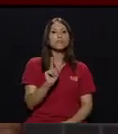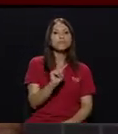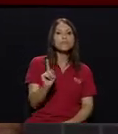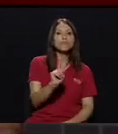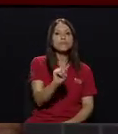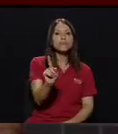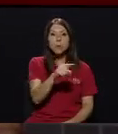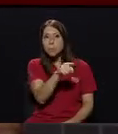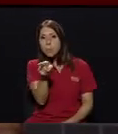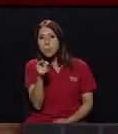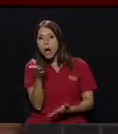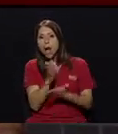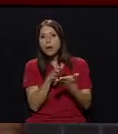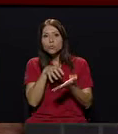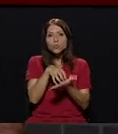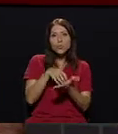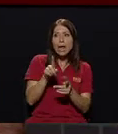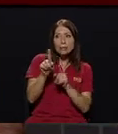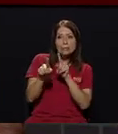pueda explicar el apicultor,